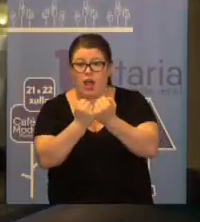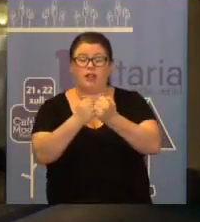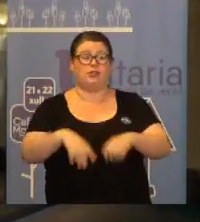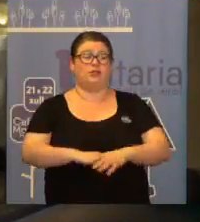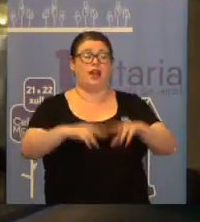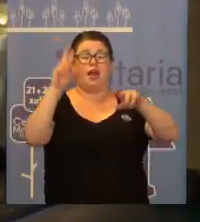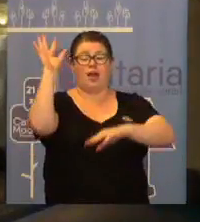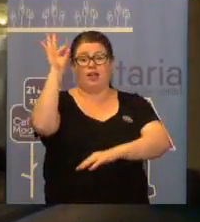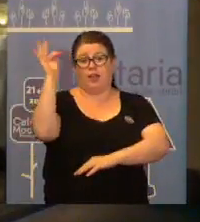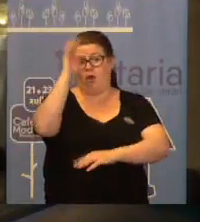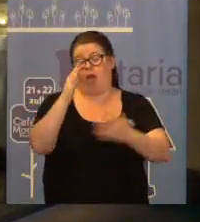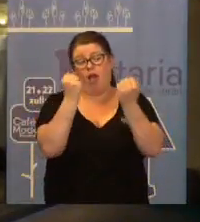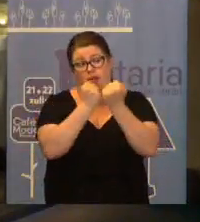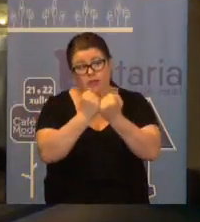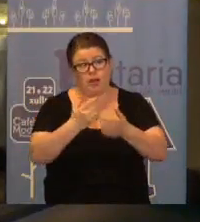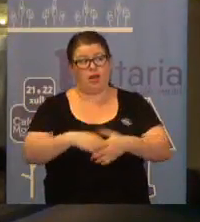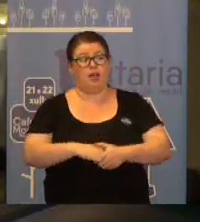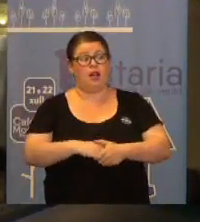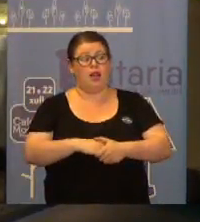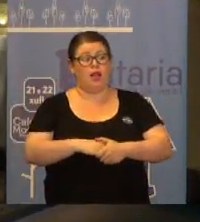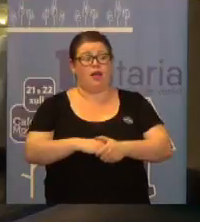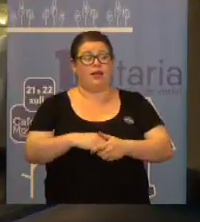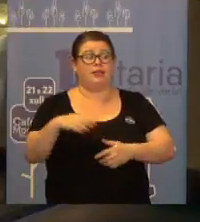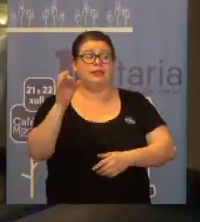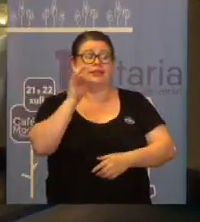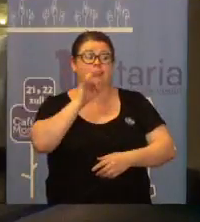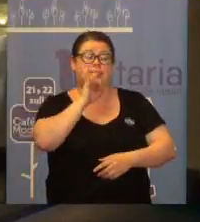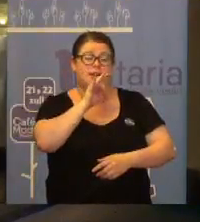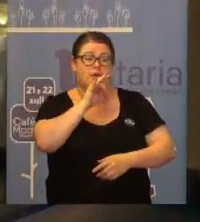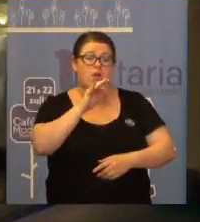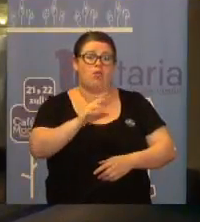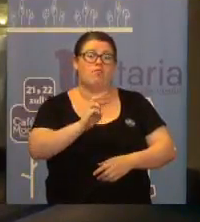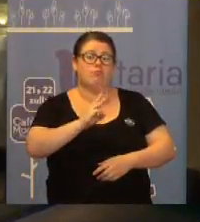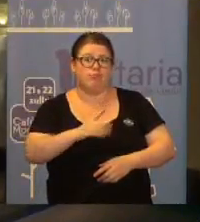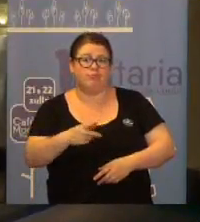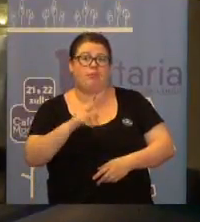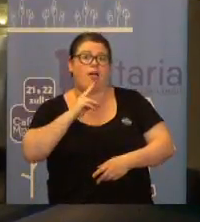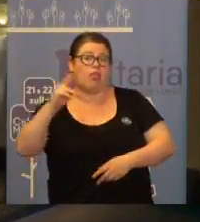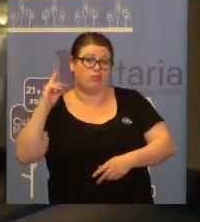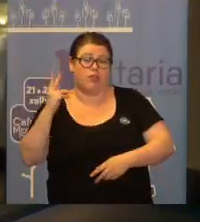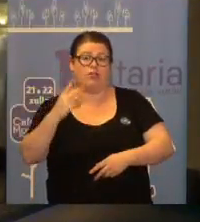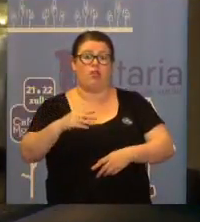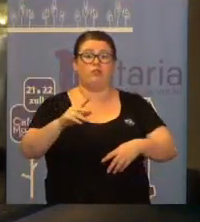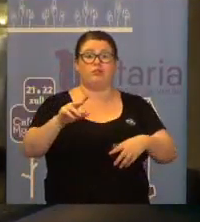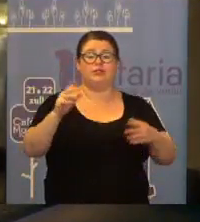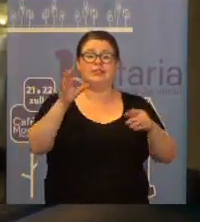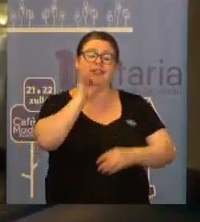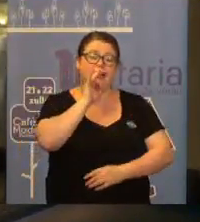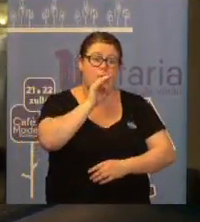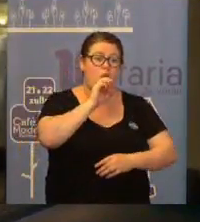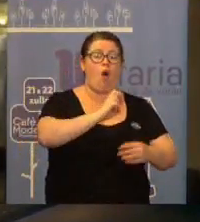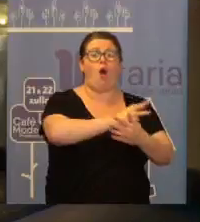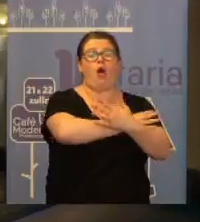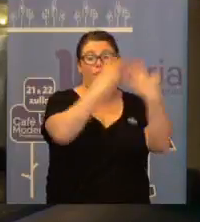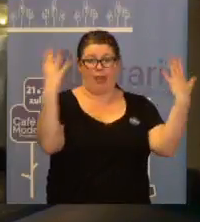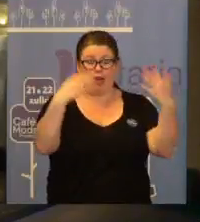auxiliares. A mediados do século pasado, non o anterior, do século XIX, había un gran